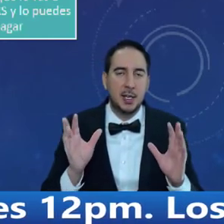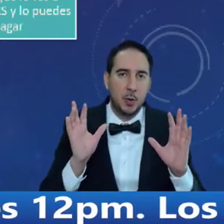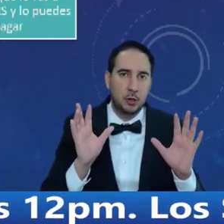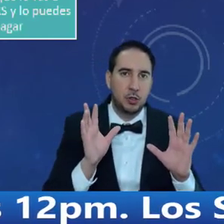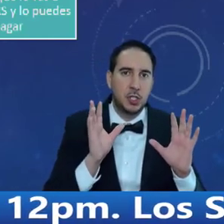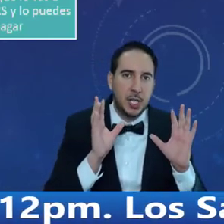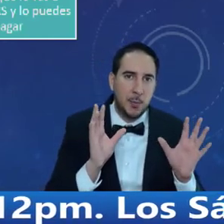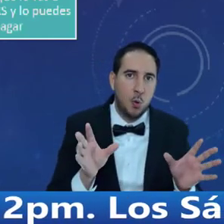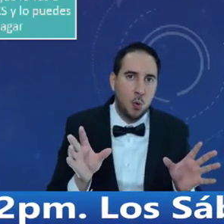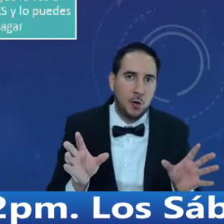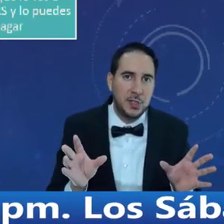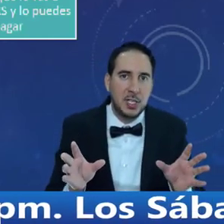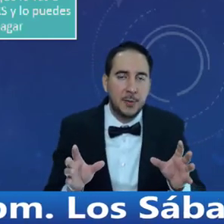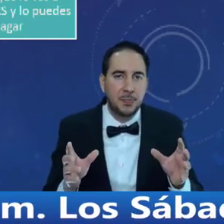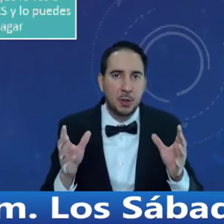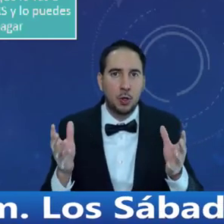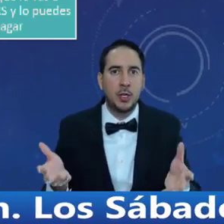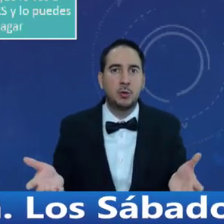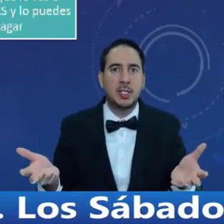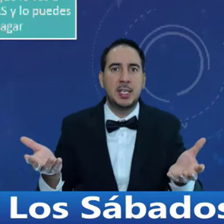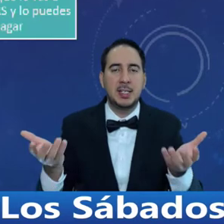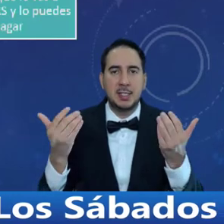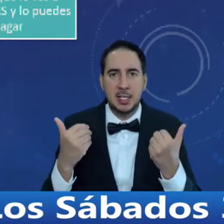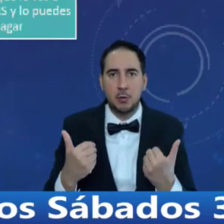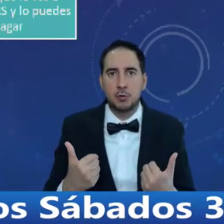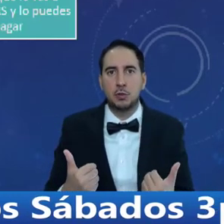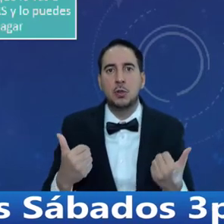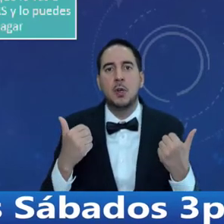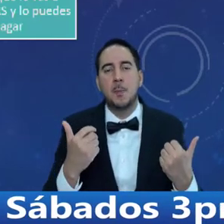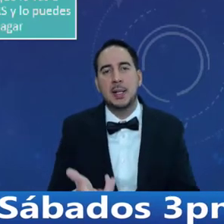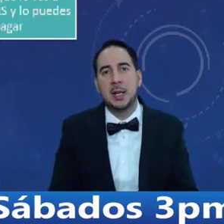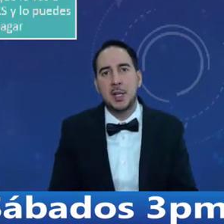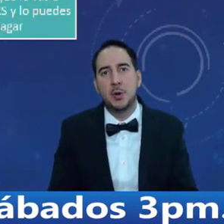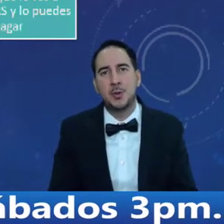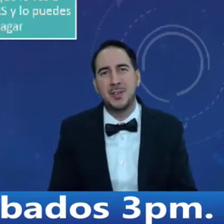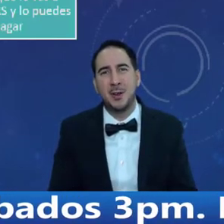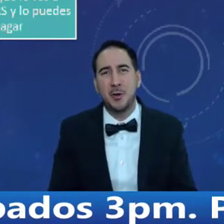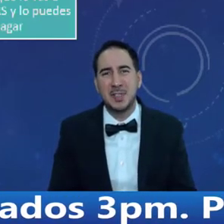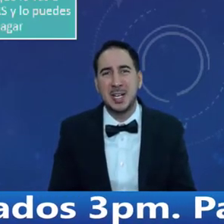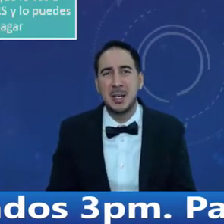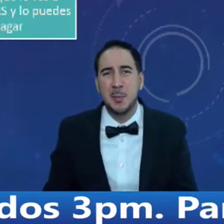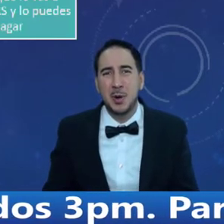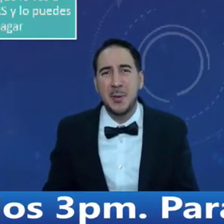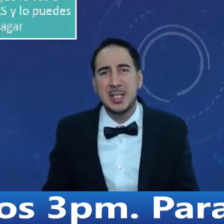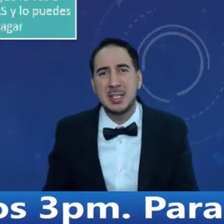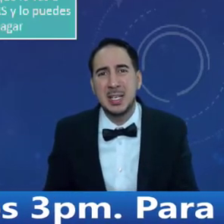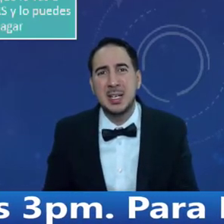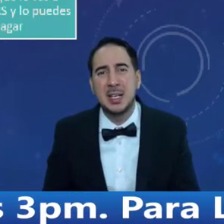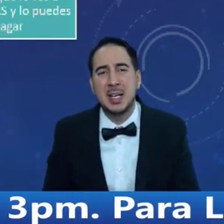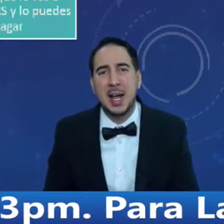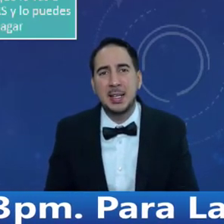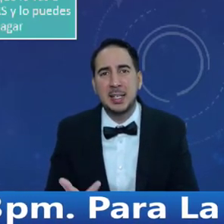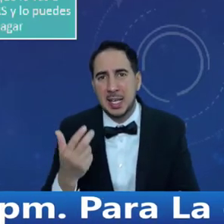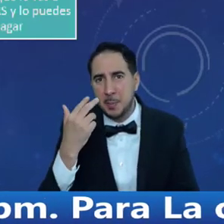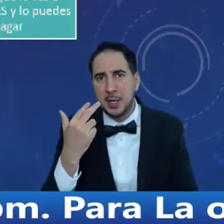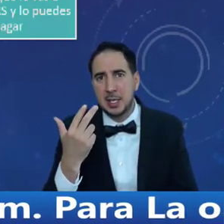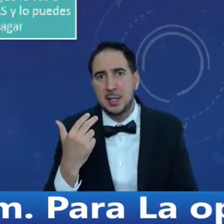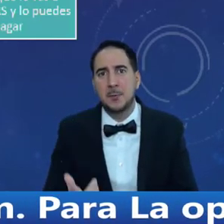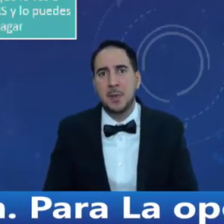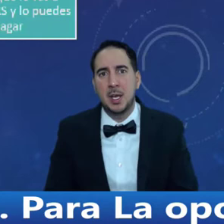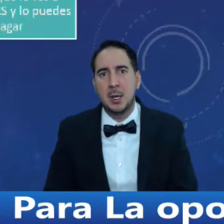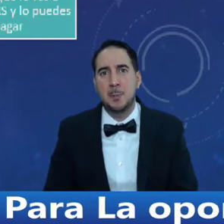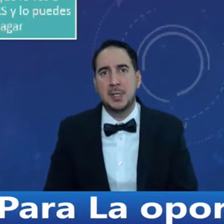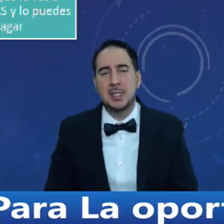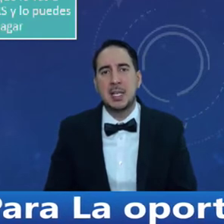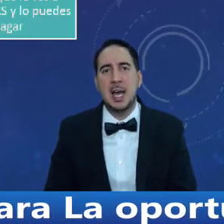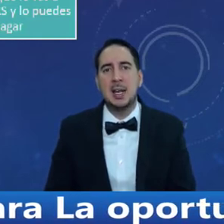una oficina. Y bueno, nosotros sí tenemos una oficina donde usted, si quiere hacer cita con nosotros, va a estar viendo en una oficina. Porque a veces sí, la gente quiere verte